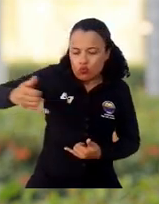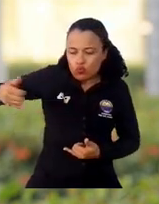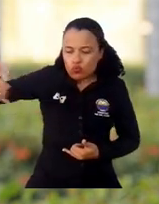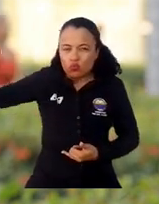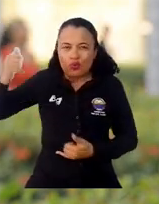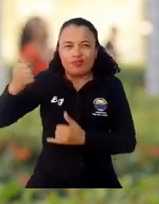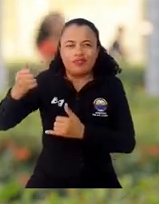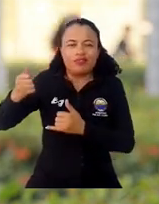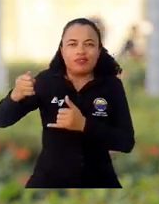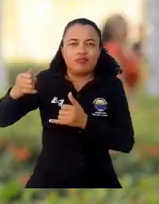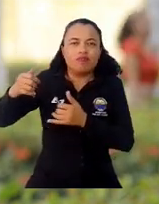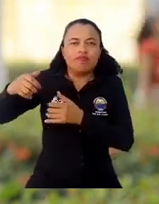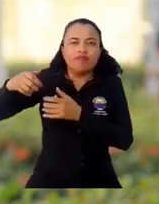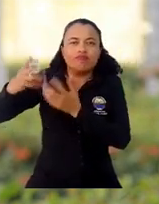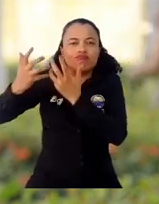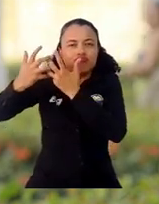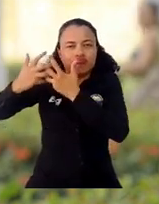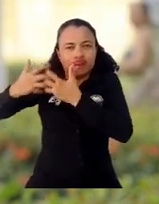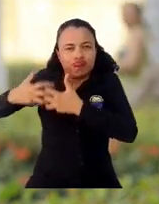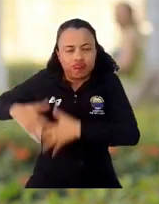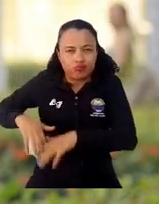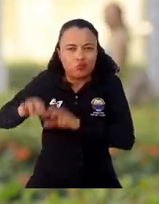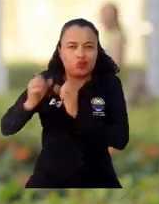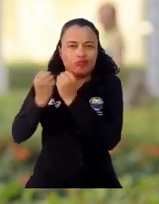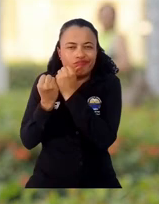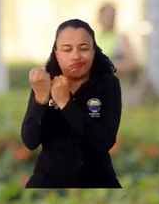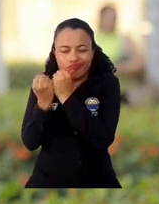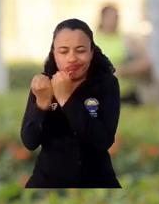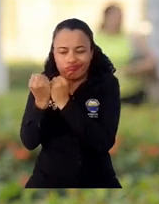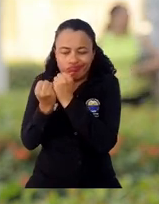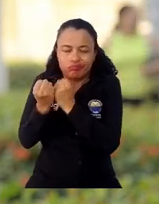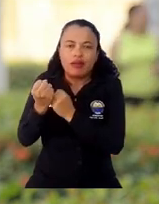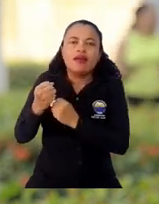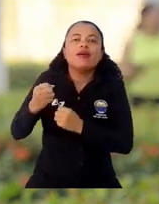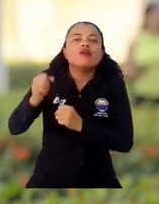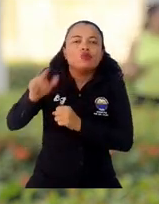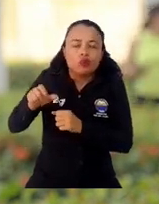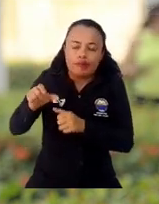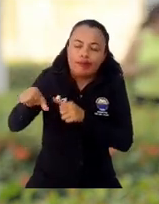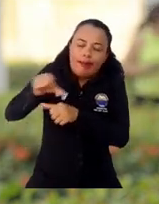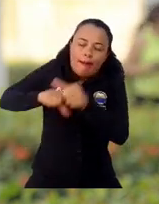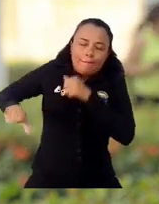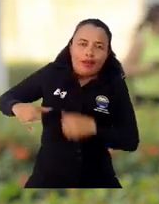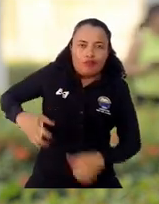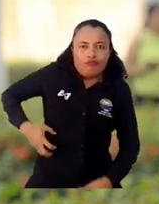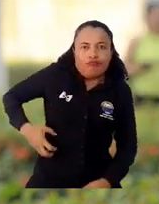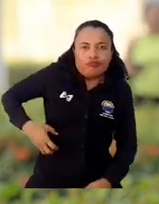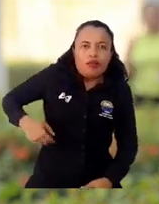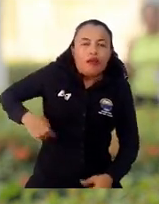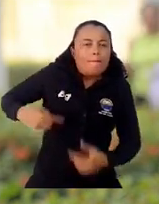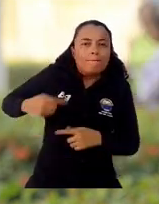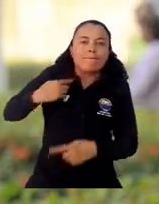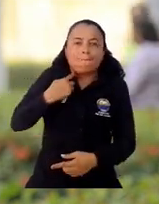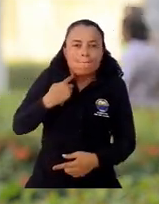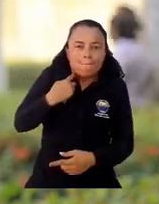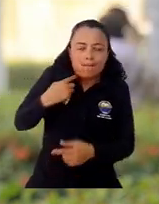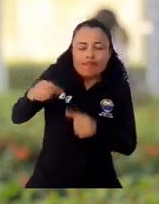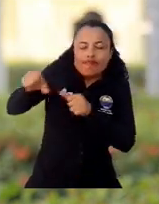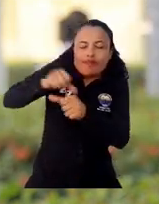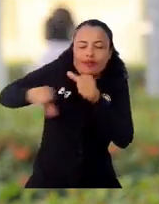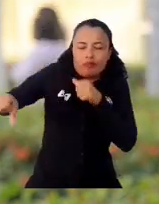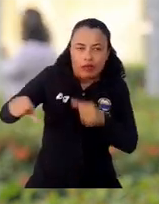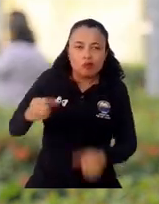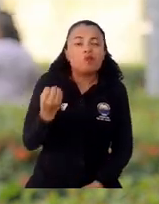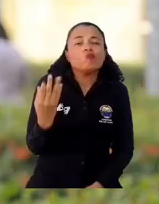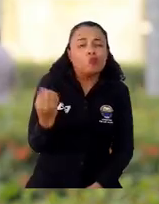una terapia de reemplazo renal, es decir, acudir a una clínica renal para que una máquina o un proceso llamado diálisis peritoneal